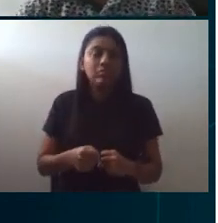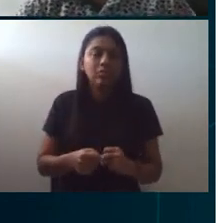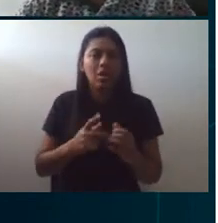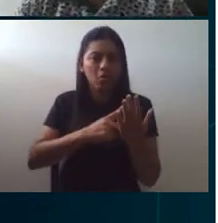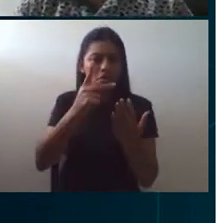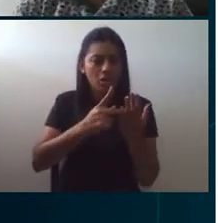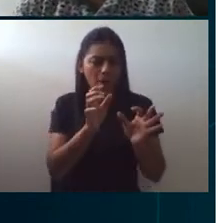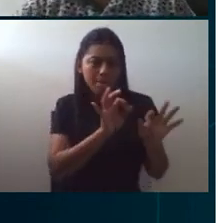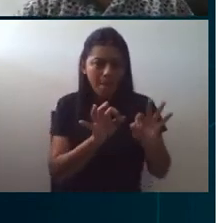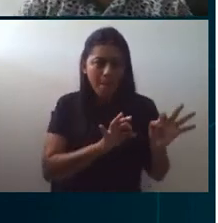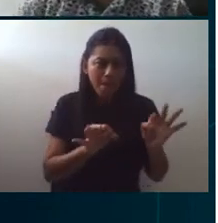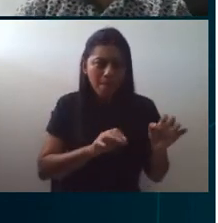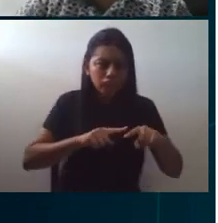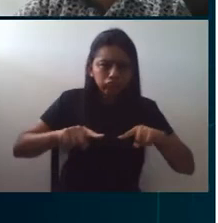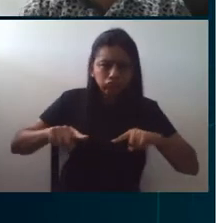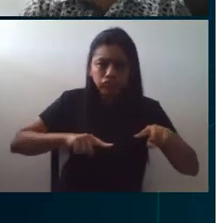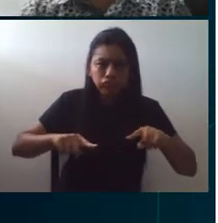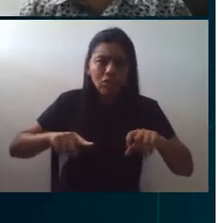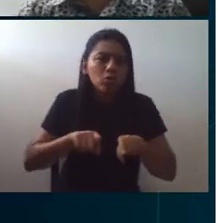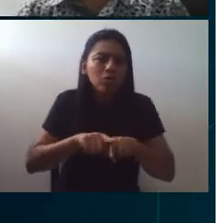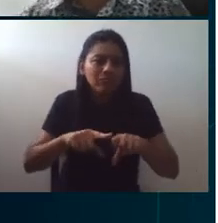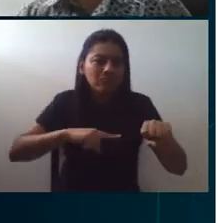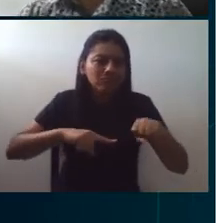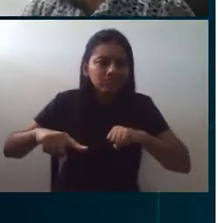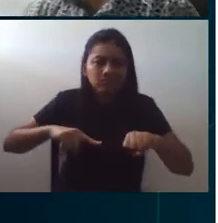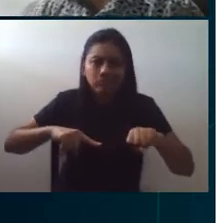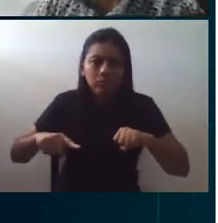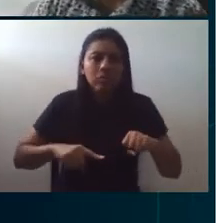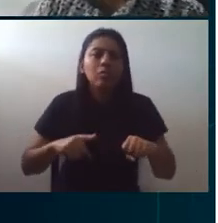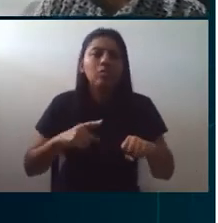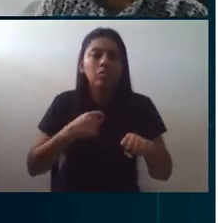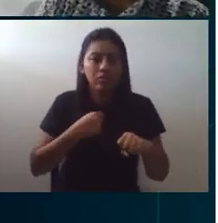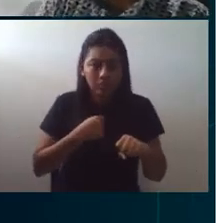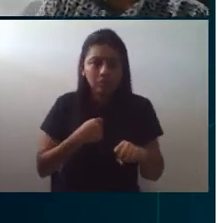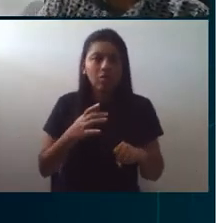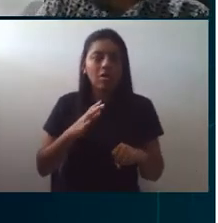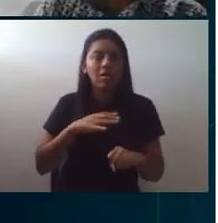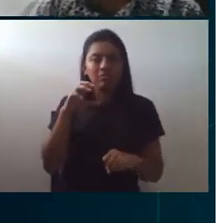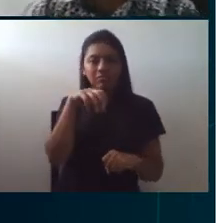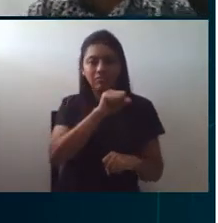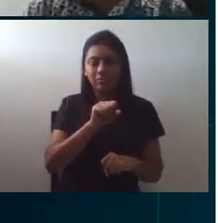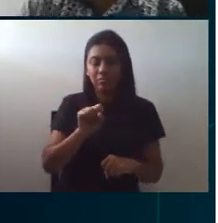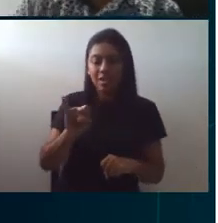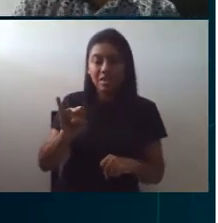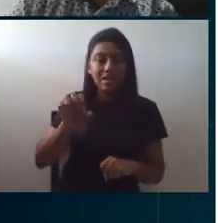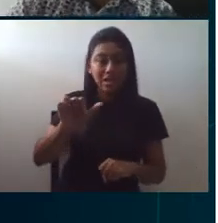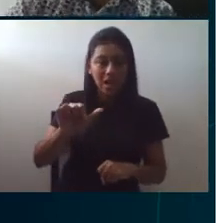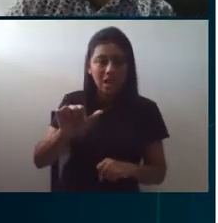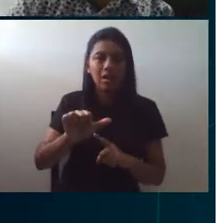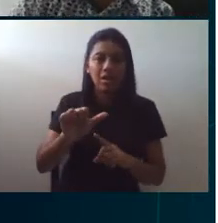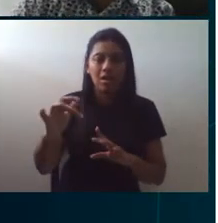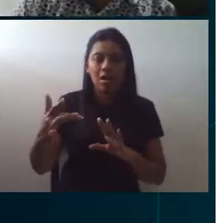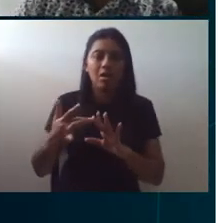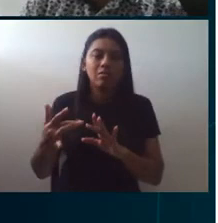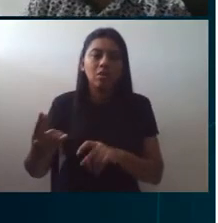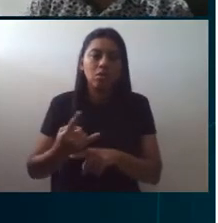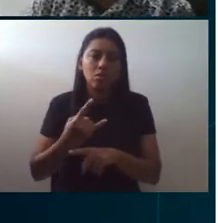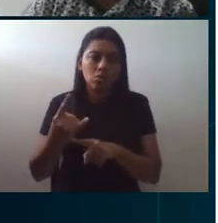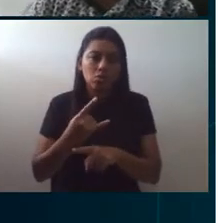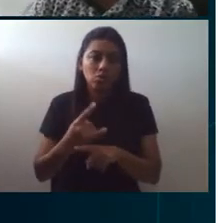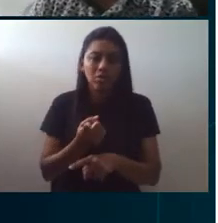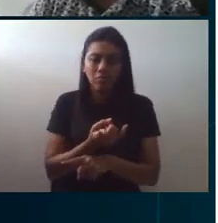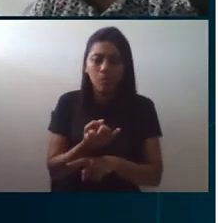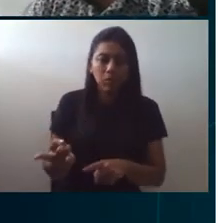para hacernos el favor de analizarnos y procesarnos toda esa cantidad de datos que tienen los proyectos, y no solo los proyectos, cualquier área de conocimiento, porque es que a eso